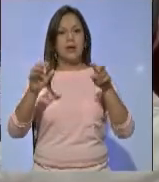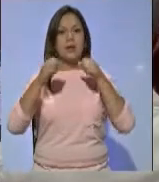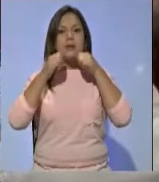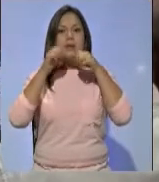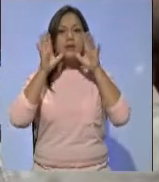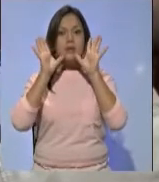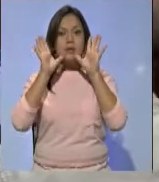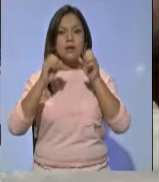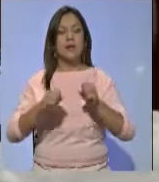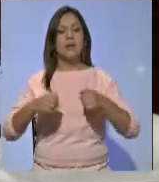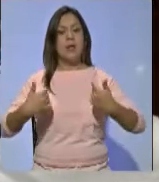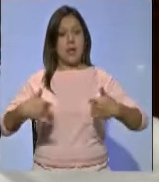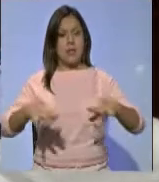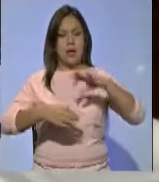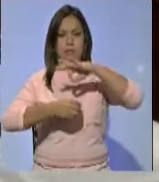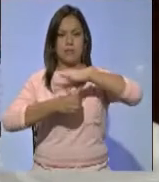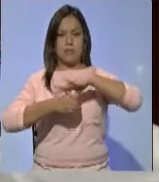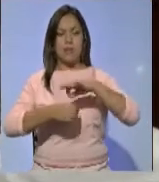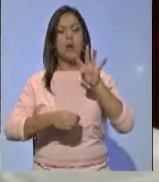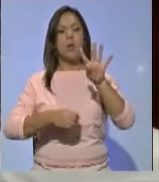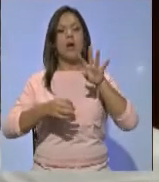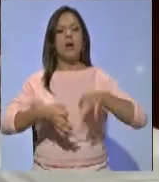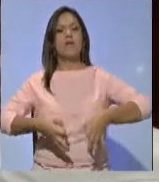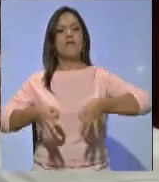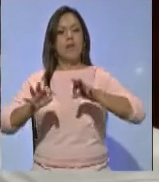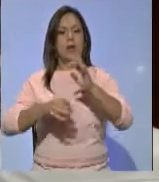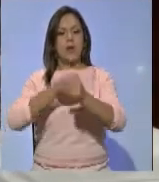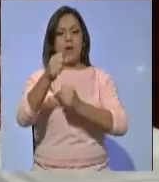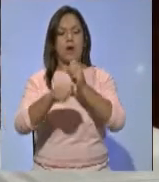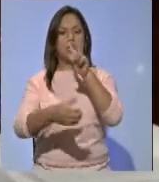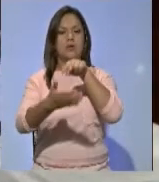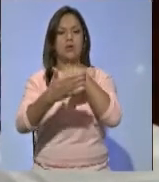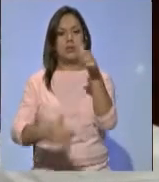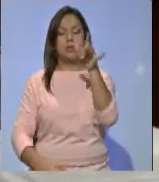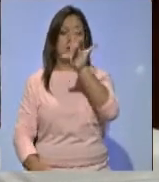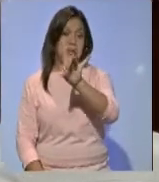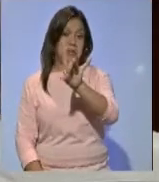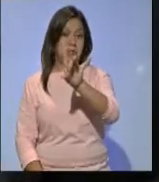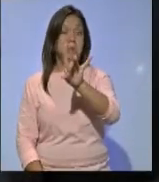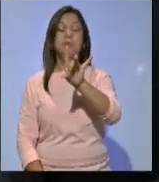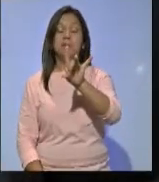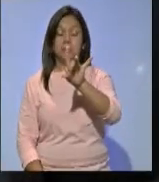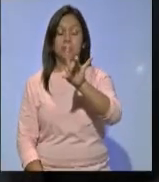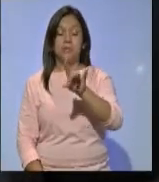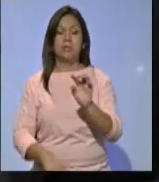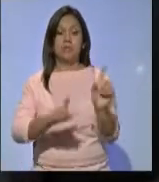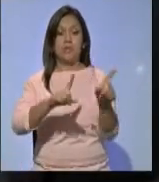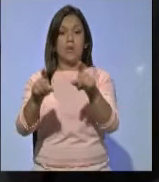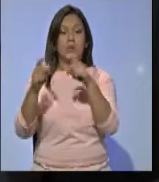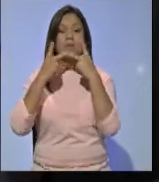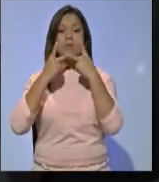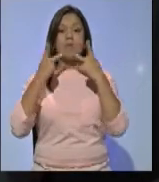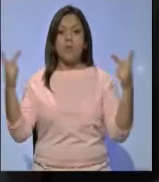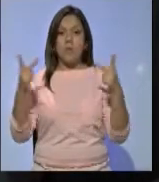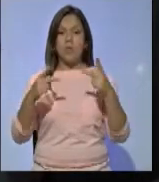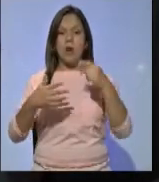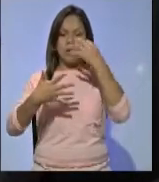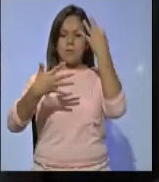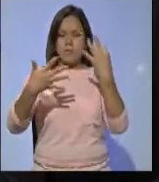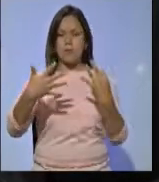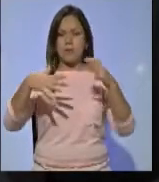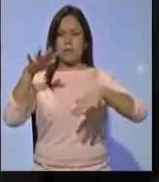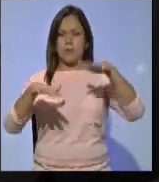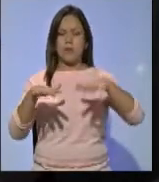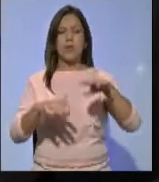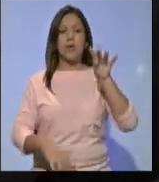y el plebiscito como tal será el 4 de febrero de 2018. La consulta popular estima un presupuesto de